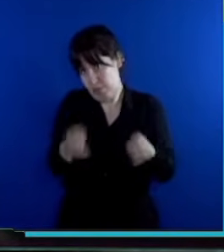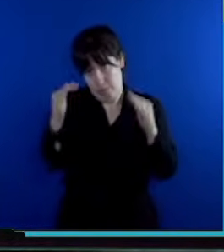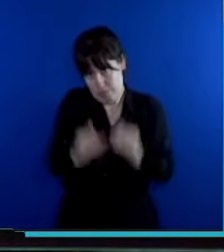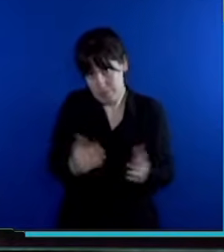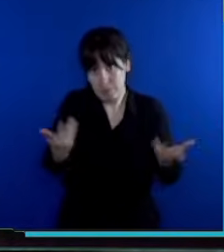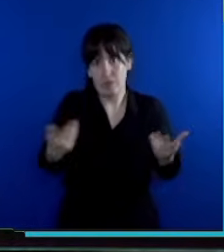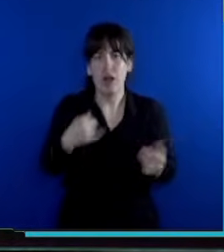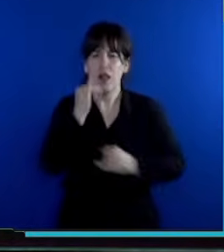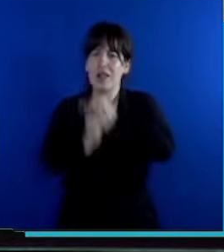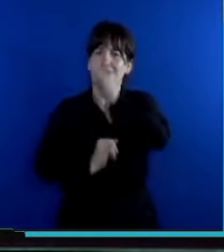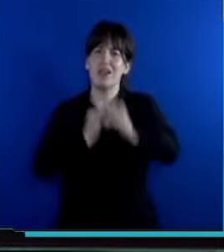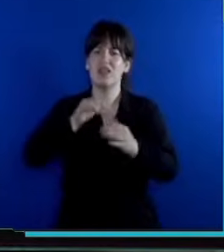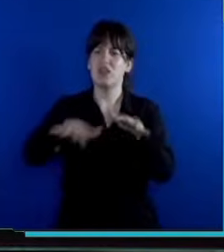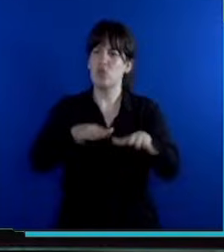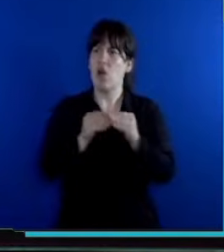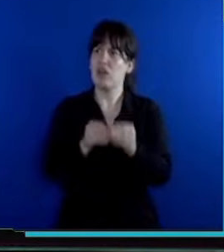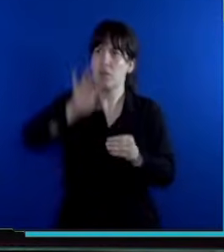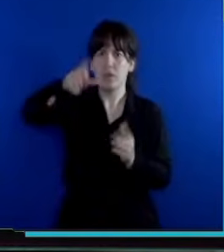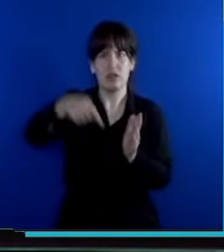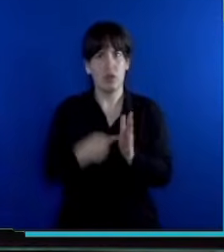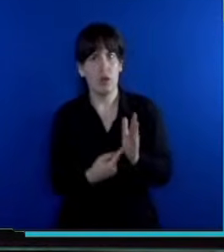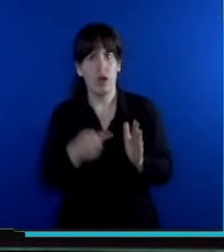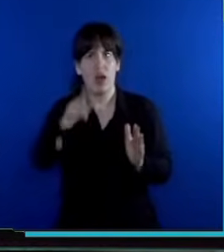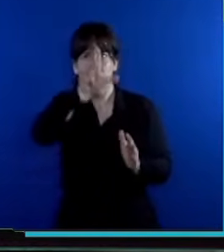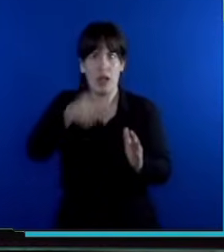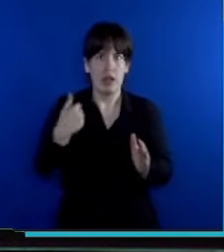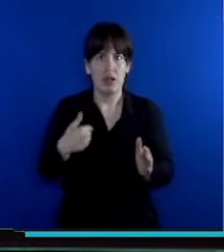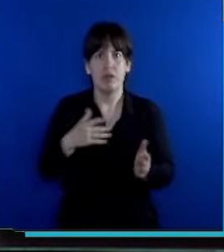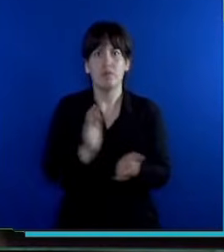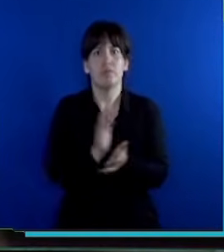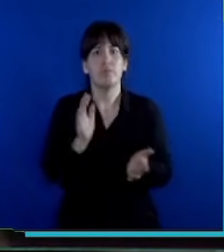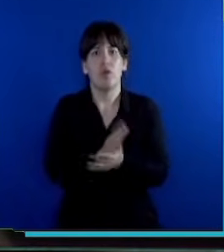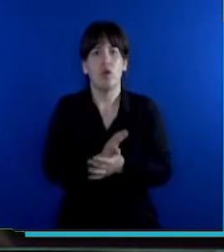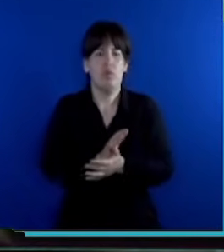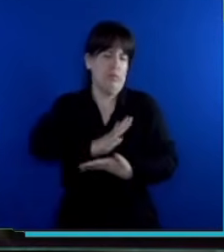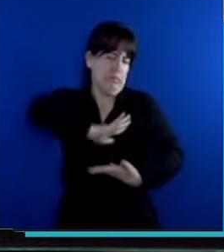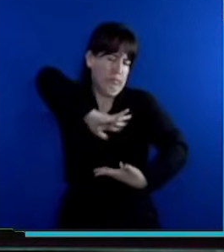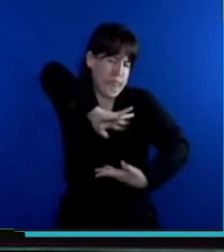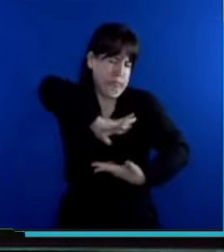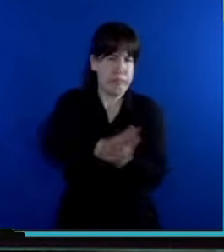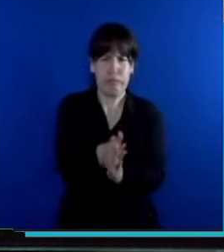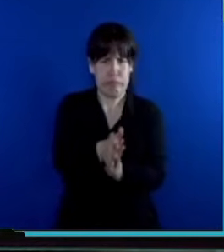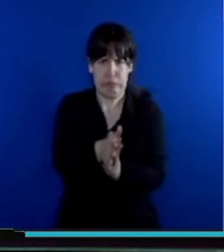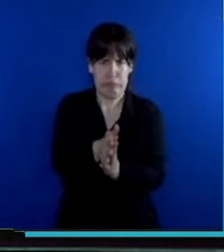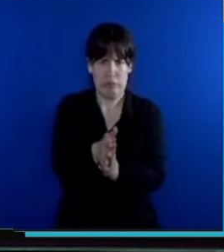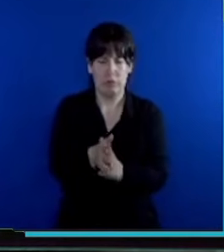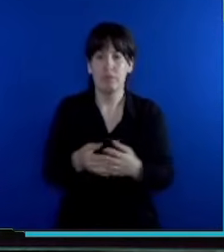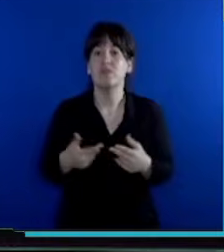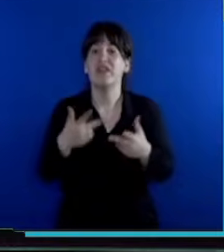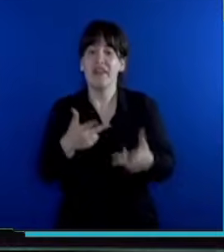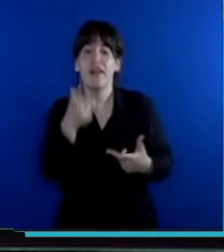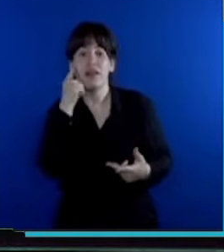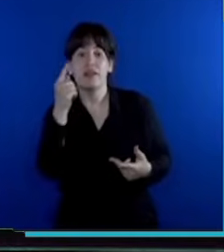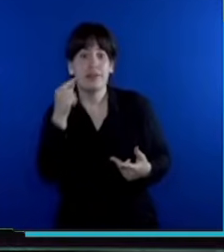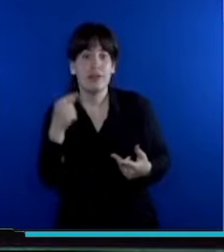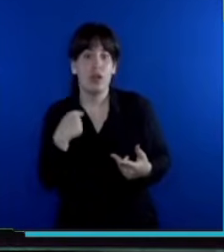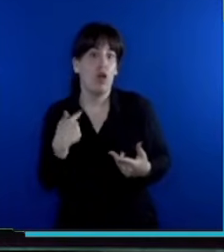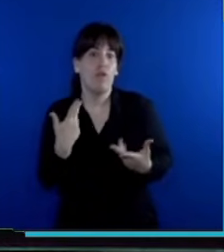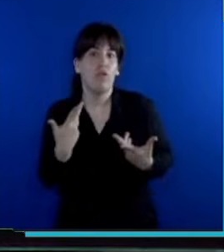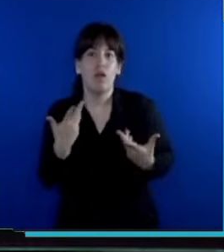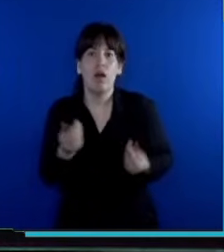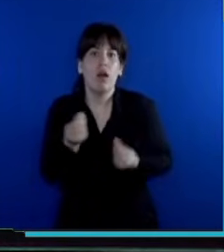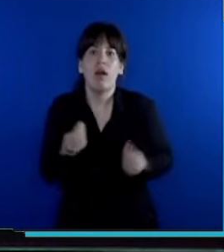la situación en la provincia de Buenos Aires y en el país como un industricidio. ¿Y qué hace Kicillof para